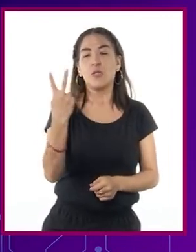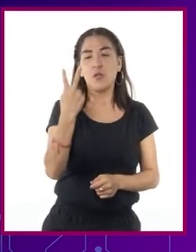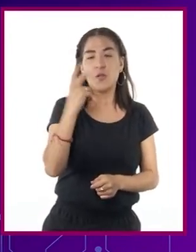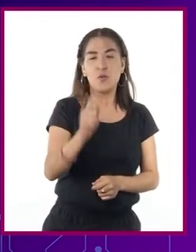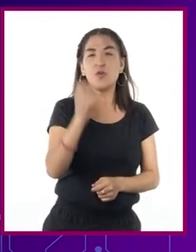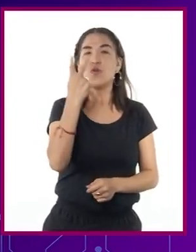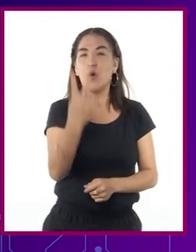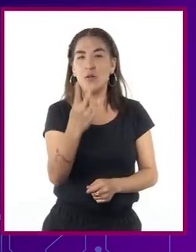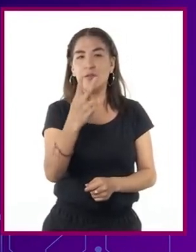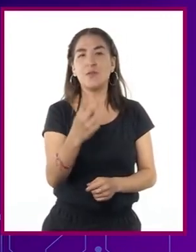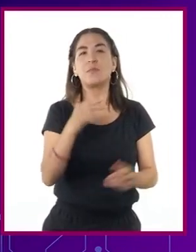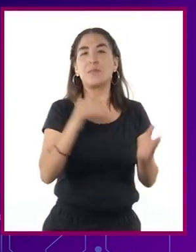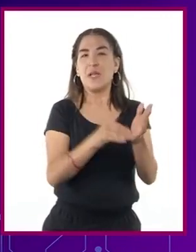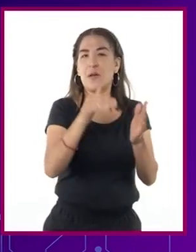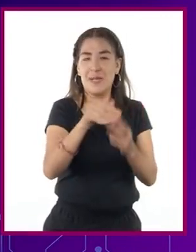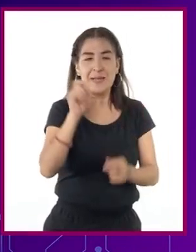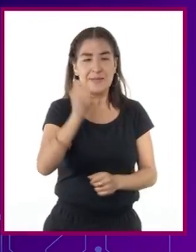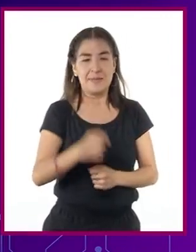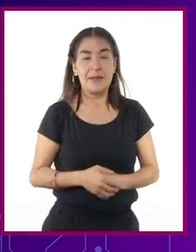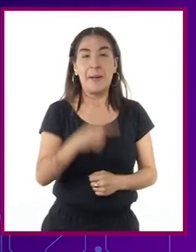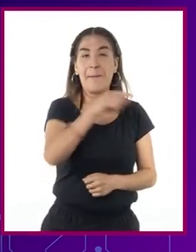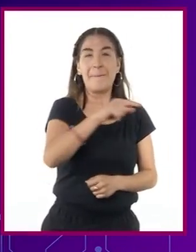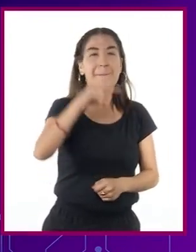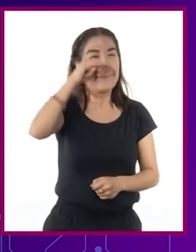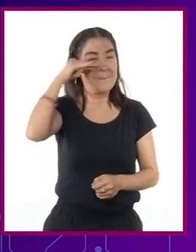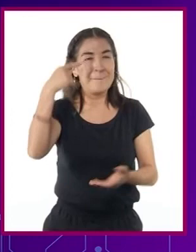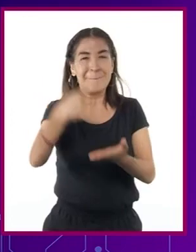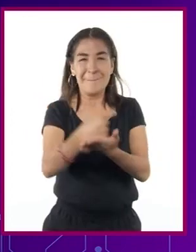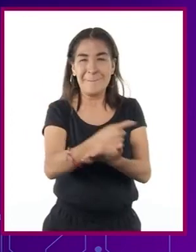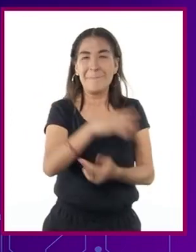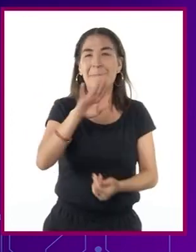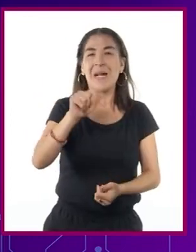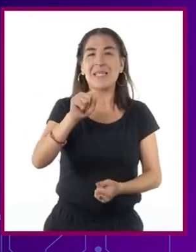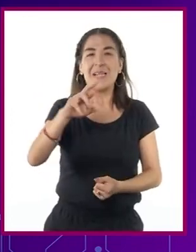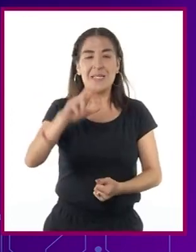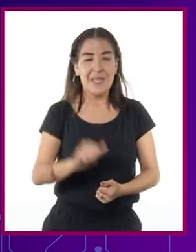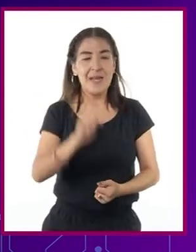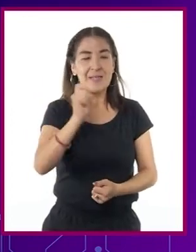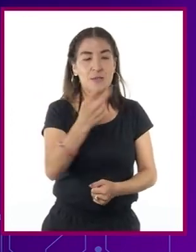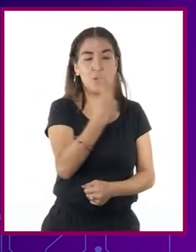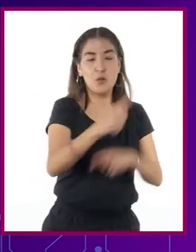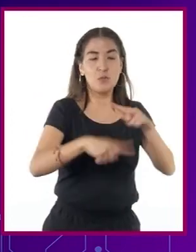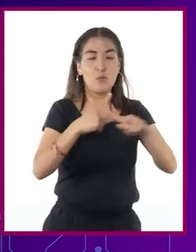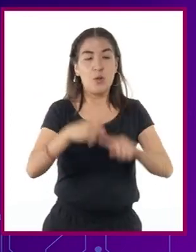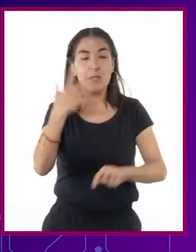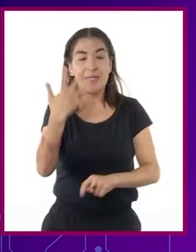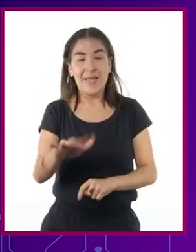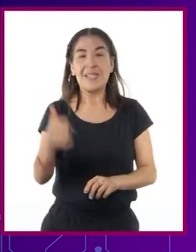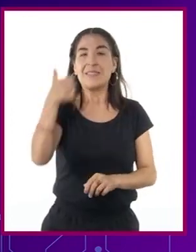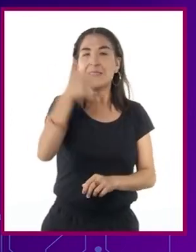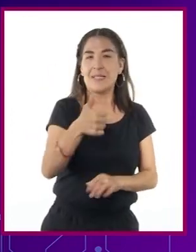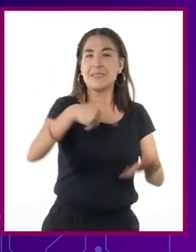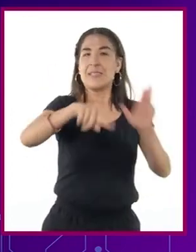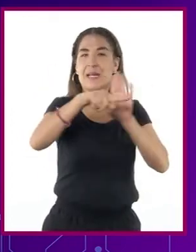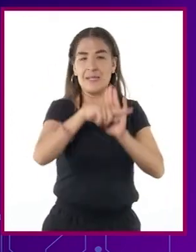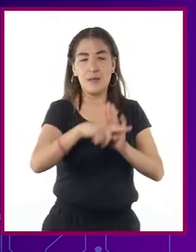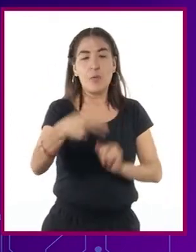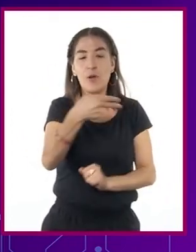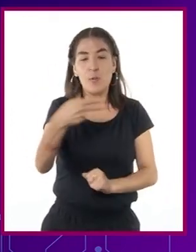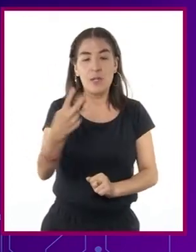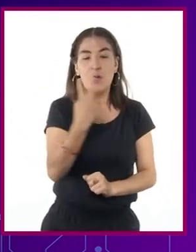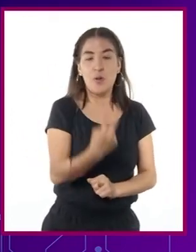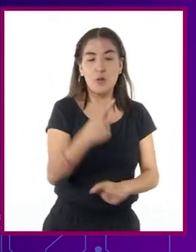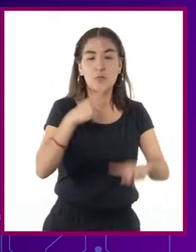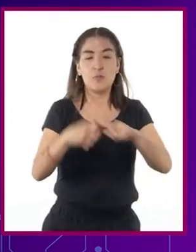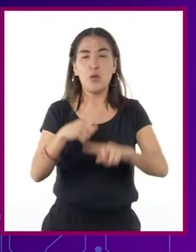millonésimos. En el caso de la bacteria, su tamaño promedio es de 2 por 10 elevado a la 6 negativo, que es igual a